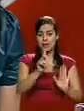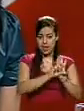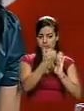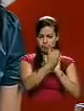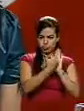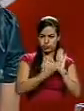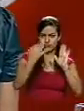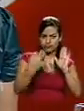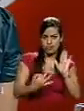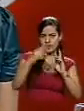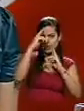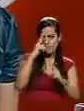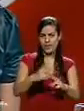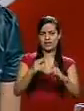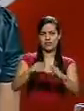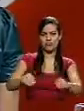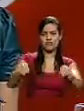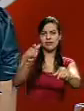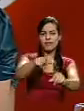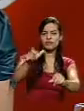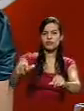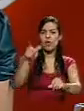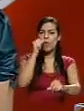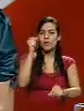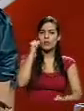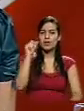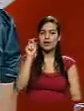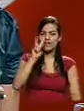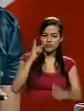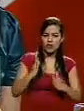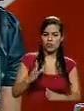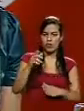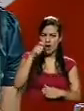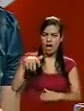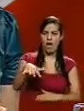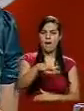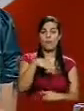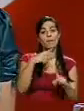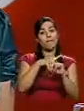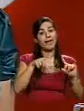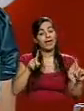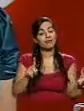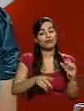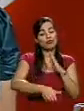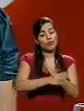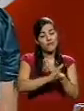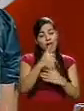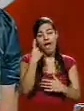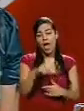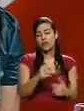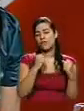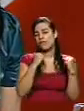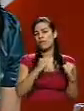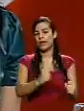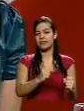para garantizar la tierra en manos de los hombres y las mujeres del campo. Vemos cómo continúa